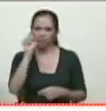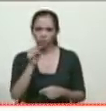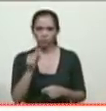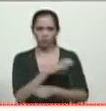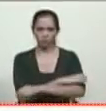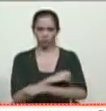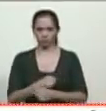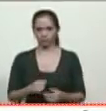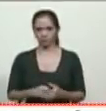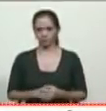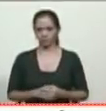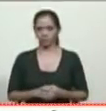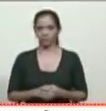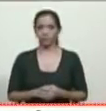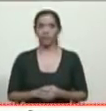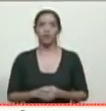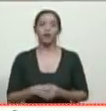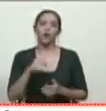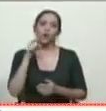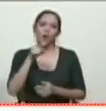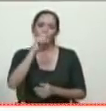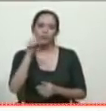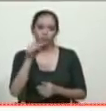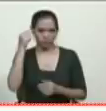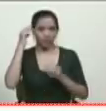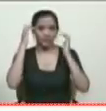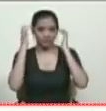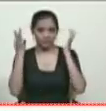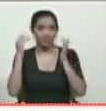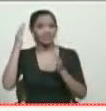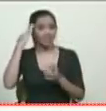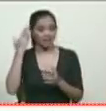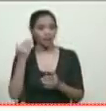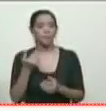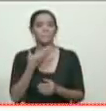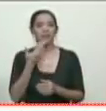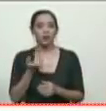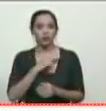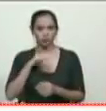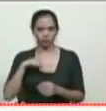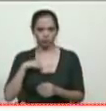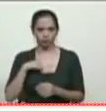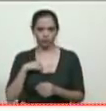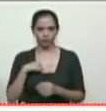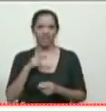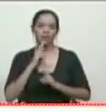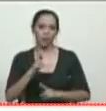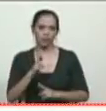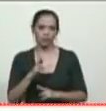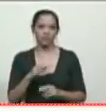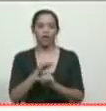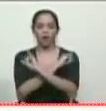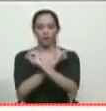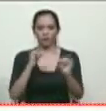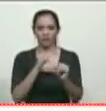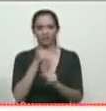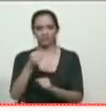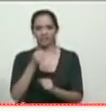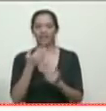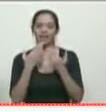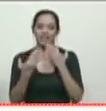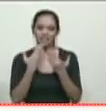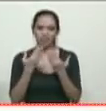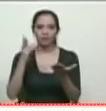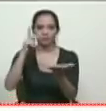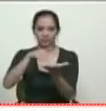Una pregunta que usted, que es inteligente, sabe mejor que nosotros la respuesta. De esta forma llegamos al final de esta entrevista, agradeciendo la